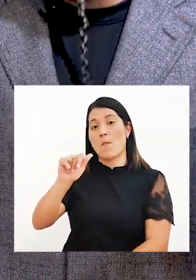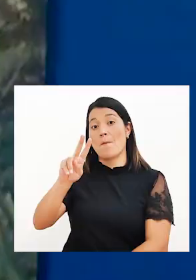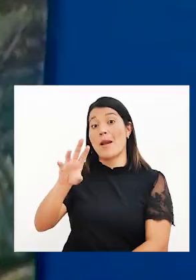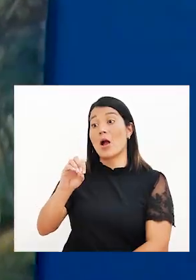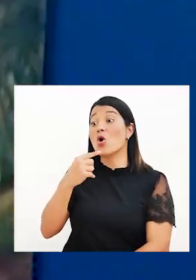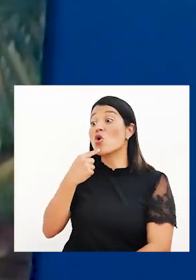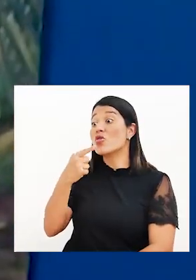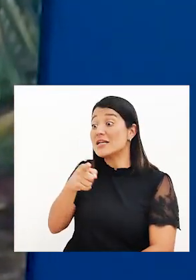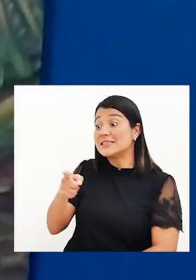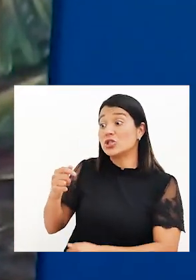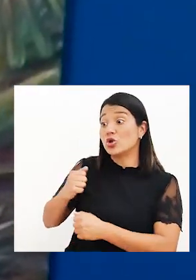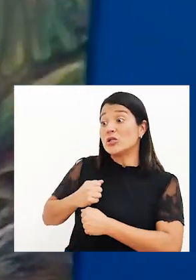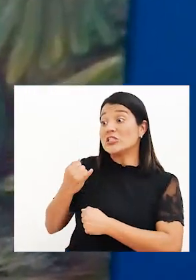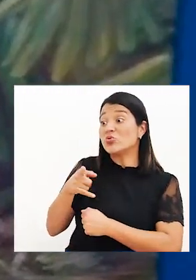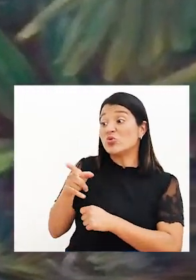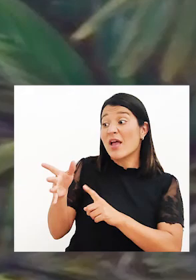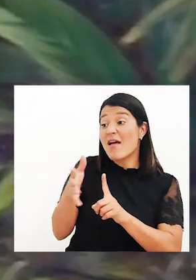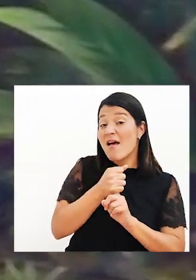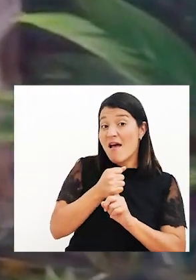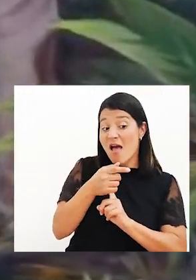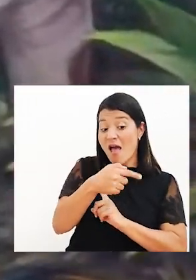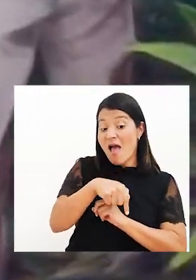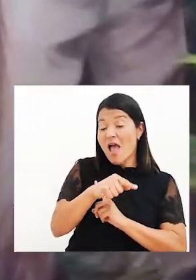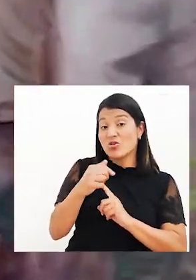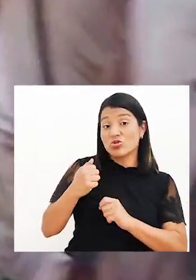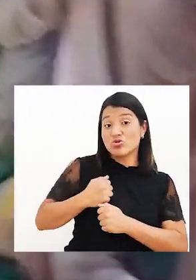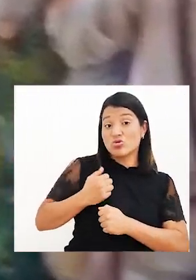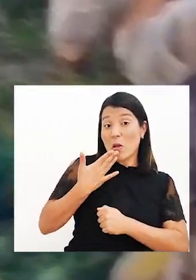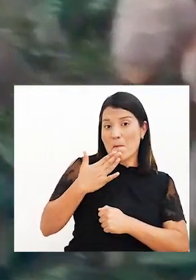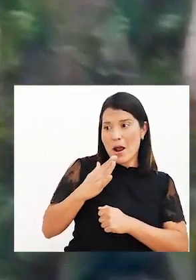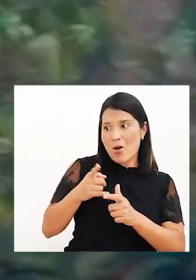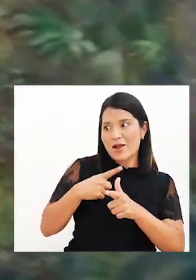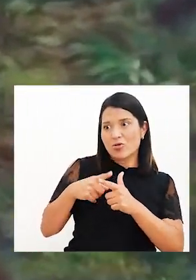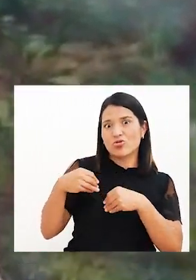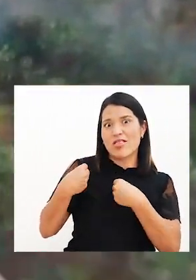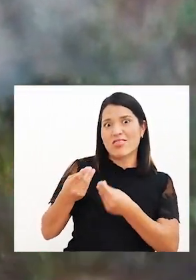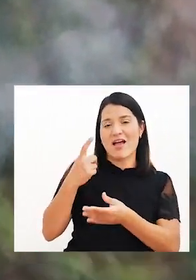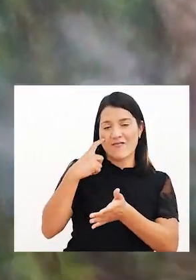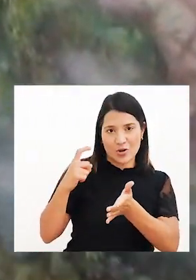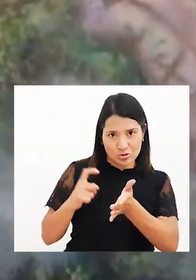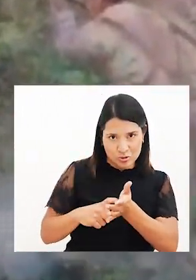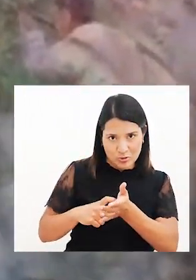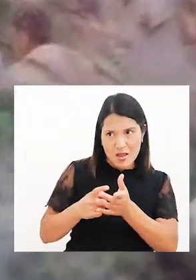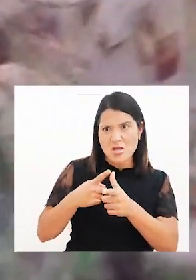que capture ese punto estratégico, ¿verdad? Y esto